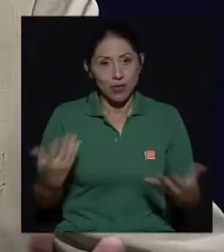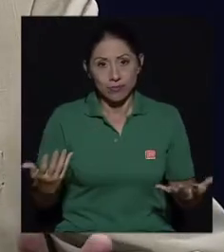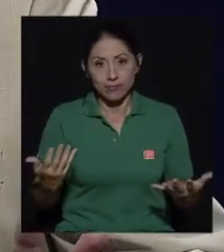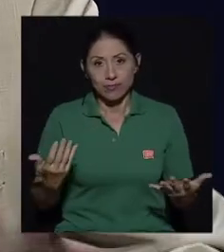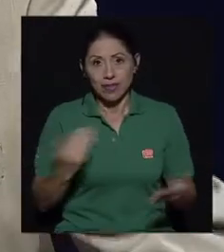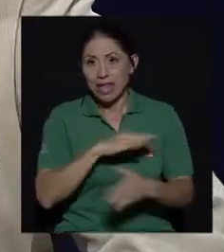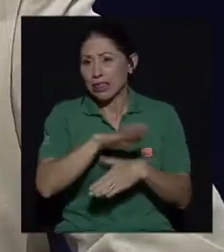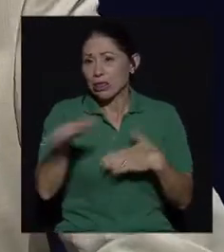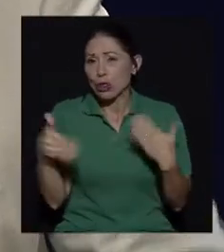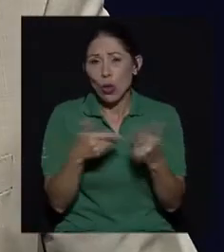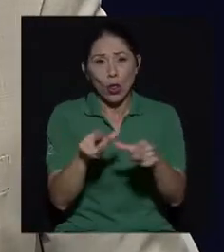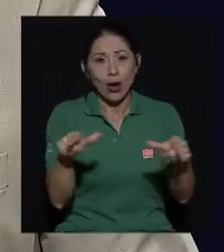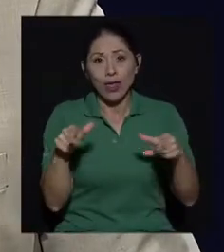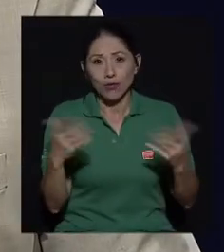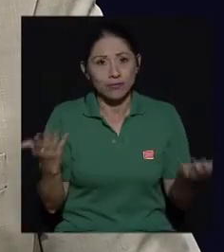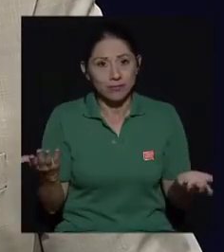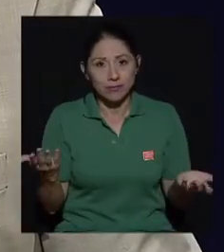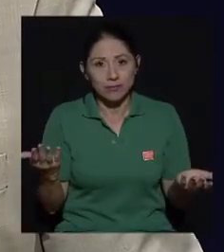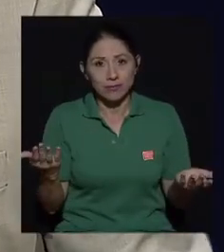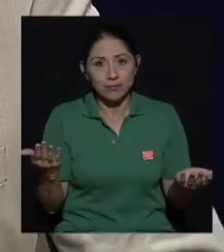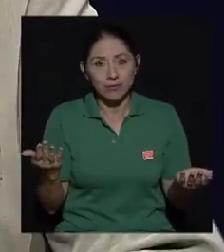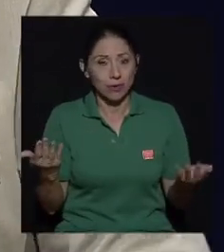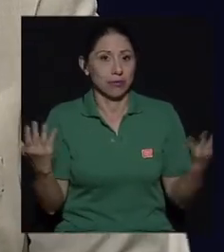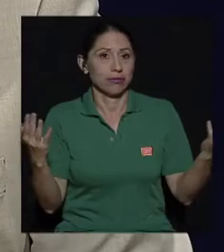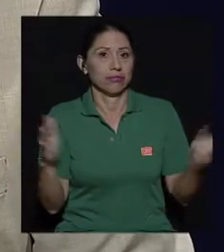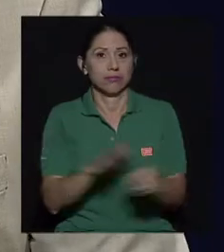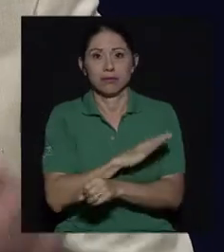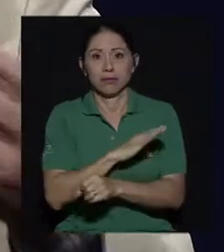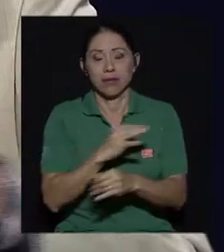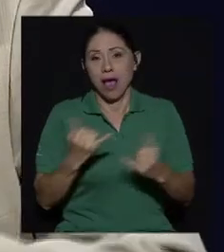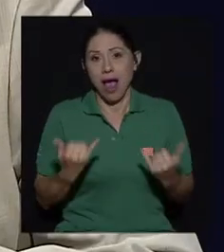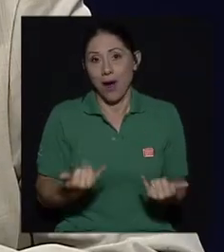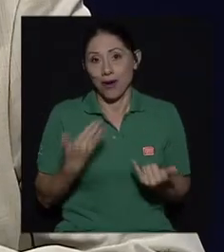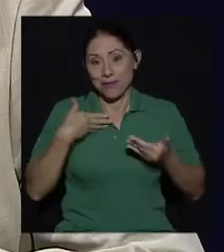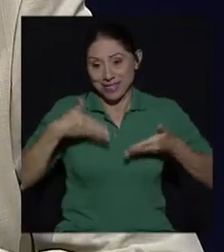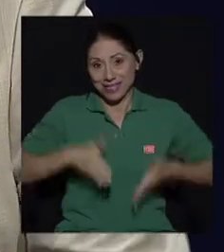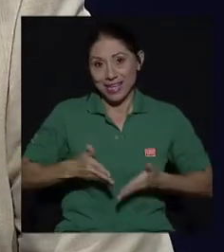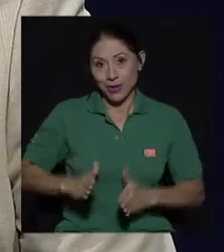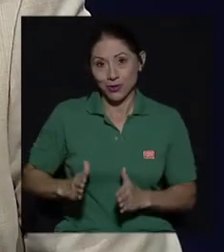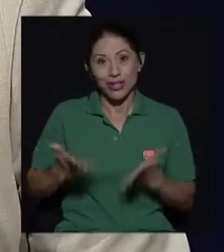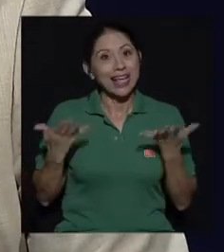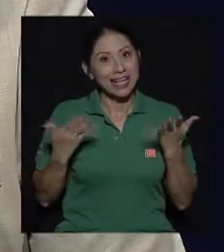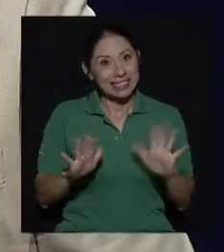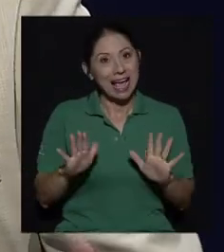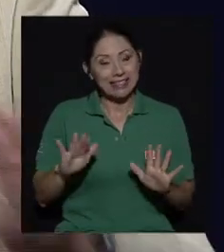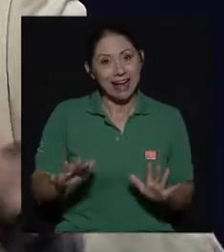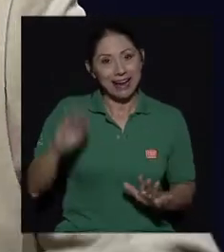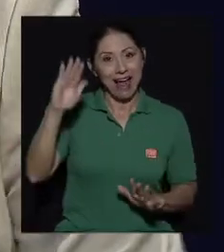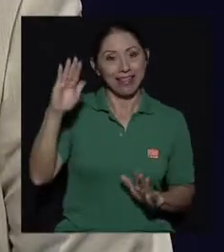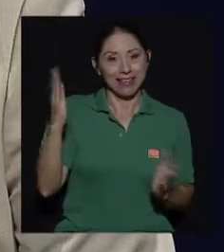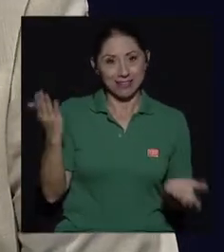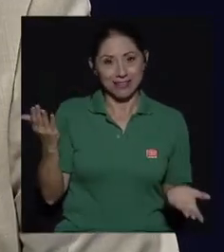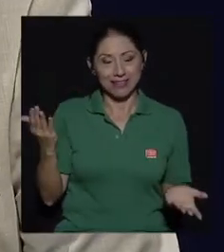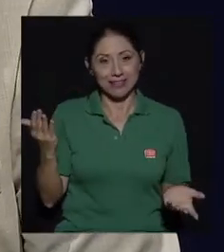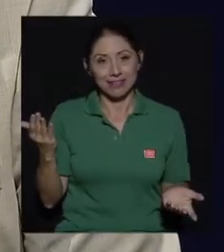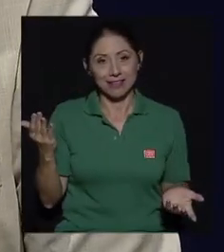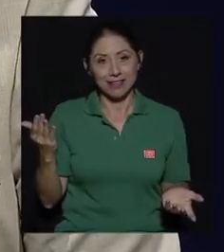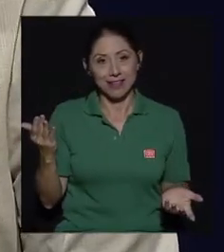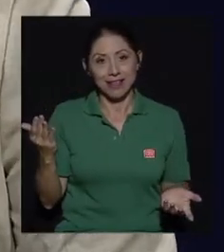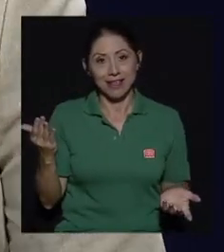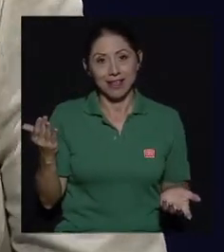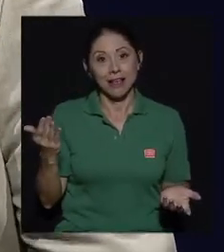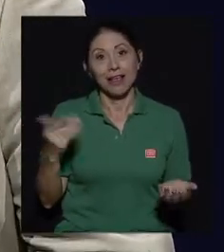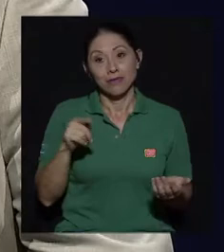trabajado en todo lado completo ahora este mis hijos que ya están bastante grandes